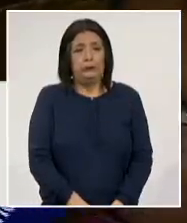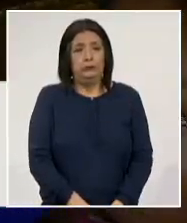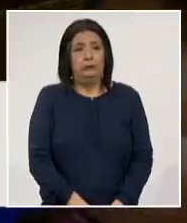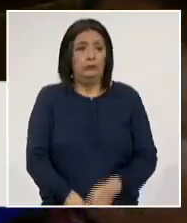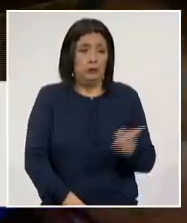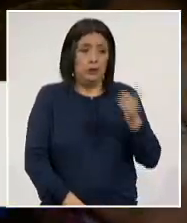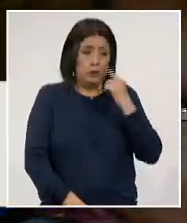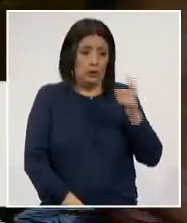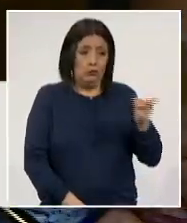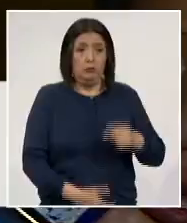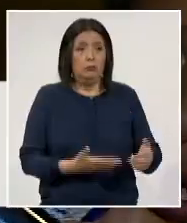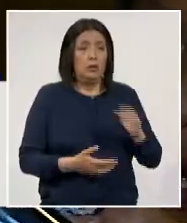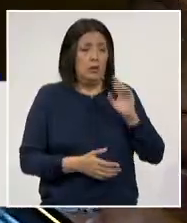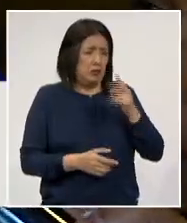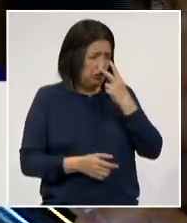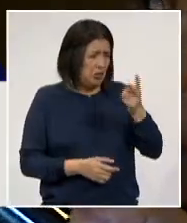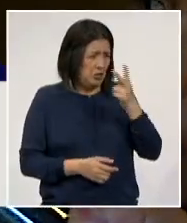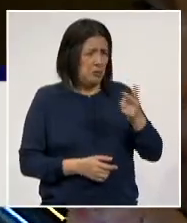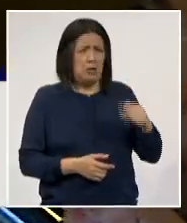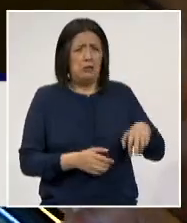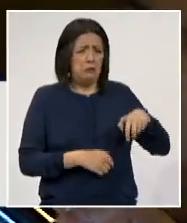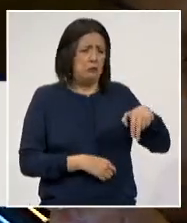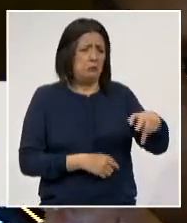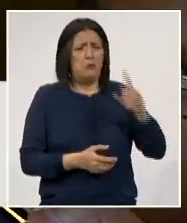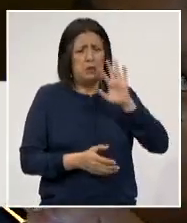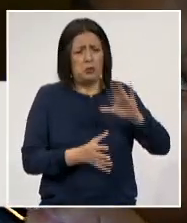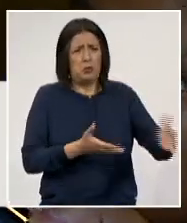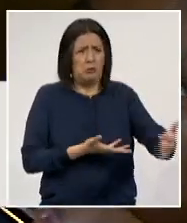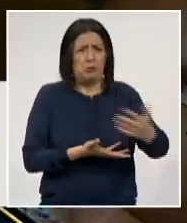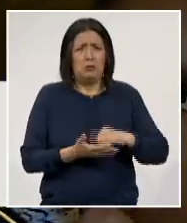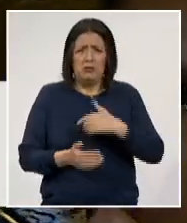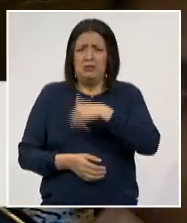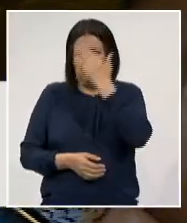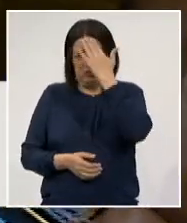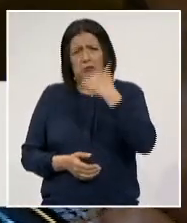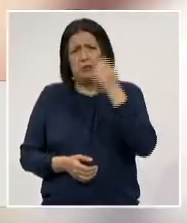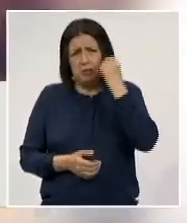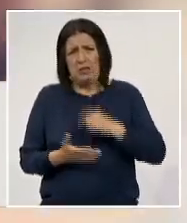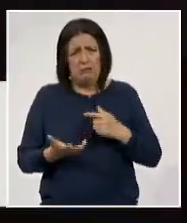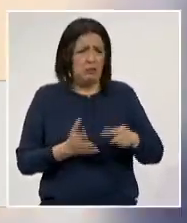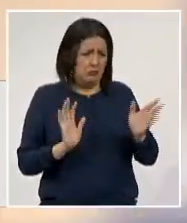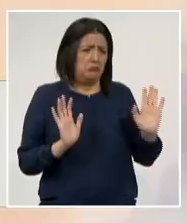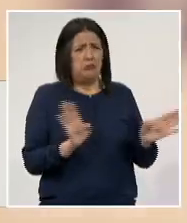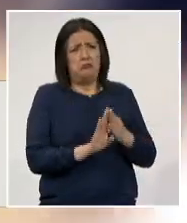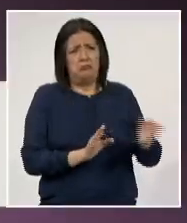Sí, el señor recoge basura, se le ve varias veces a la semana acá. Ya cuando Gamarra cierra ya sabe que hay gente que viene y recoge, pues.